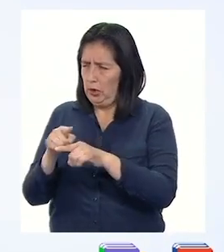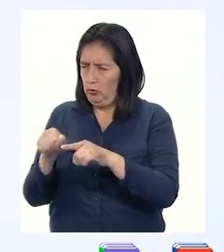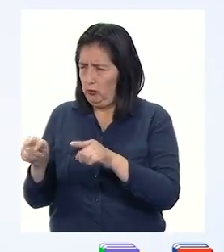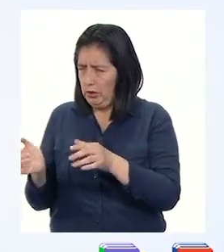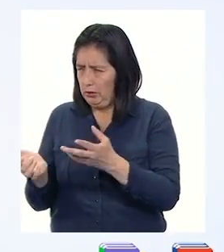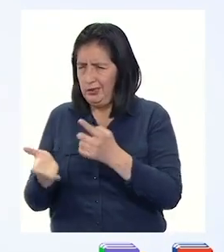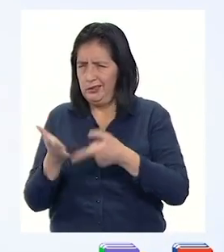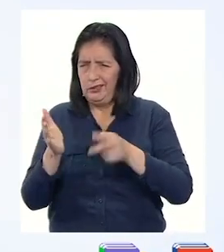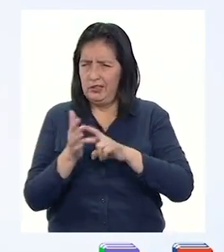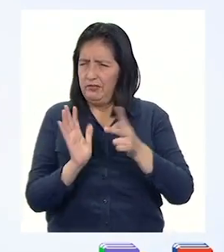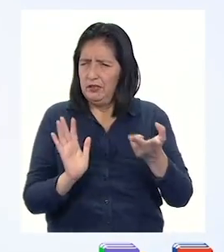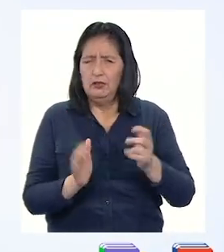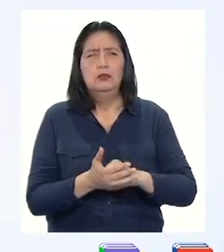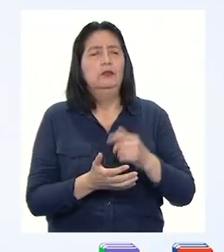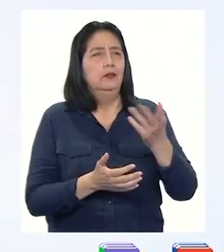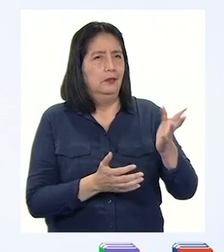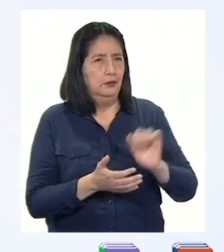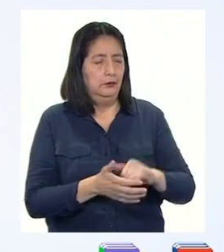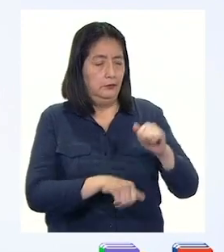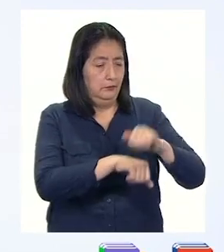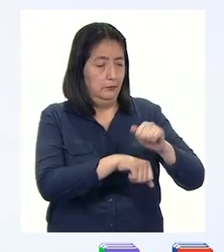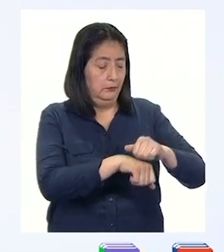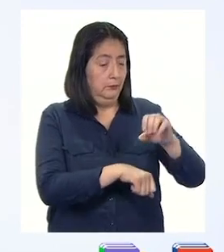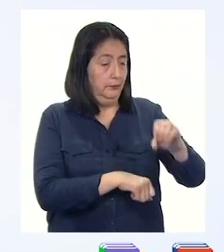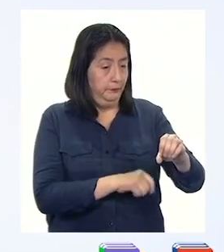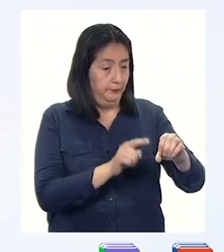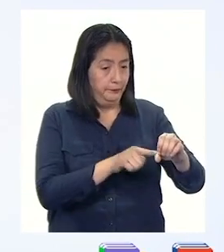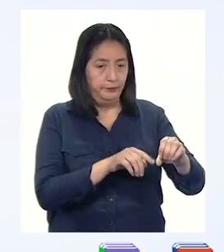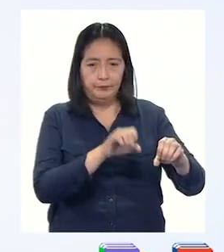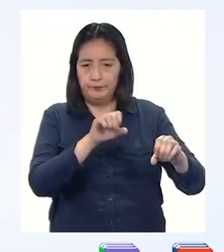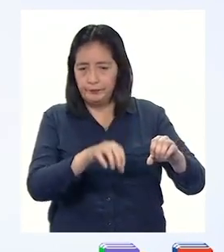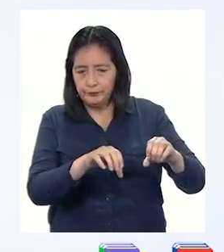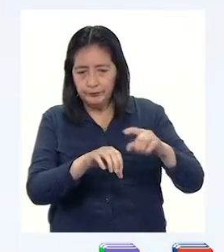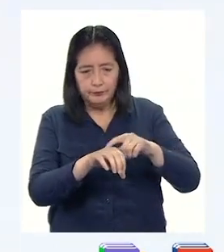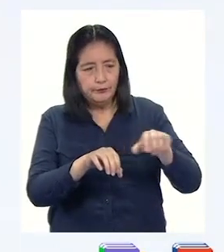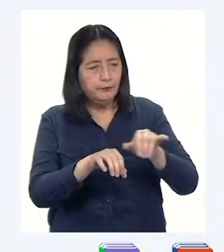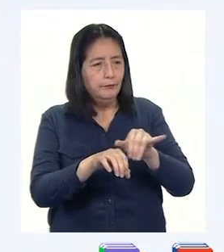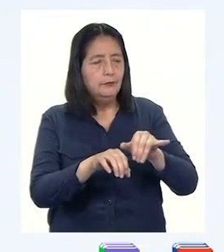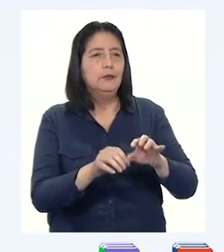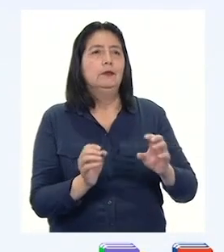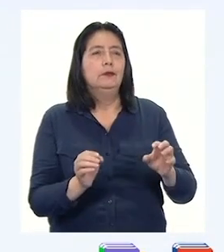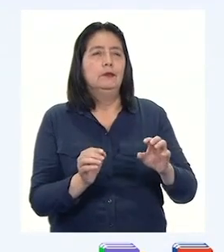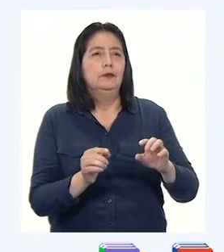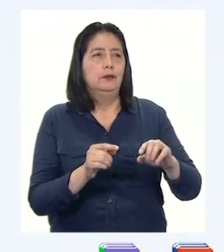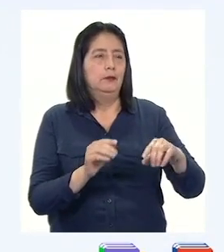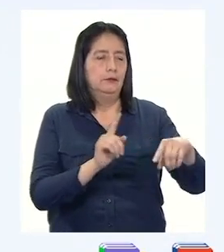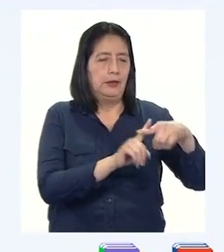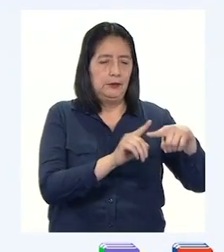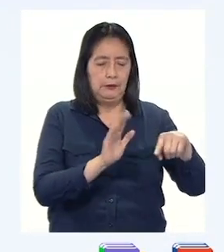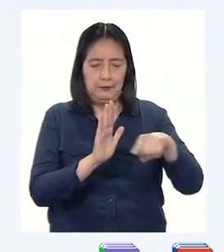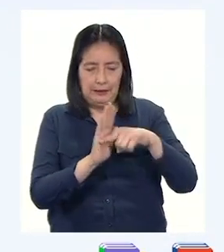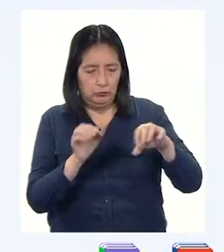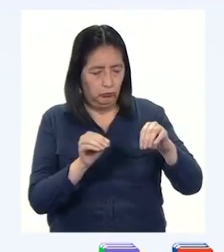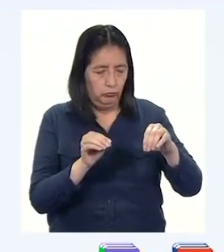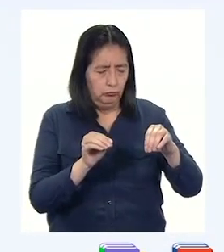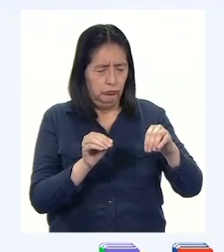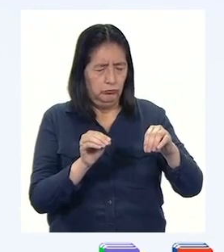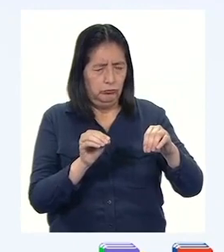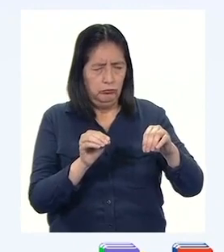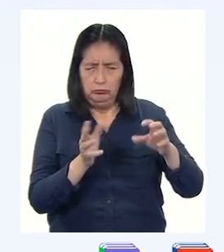Anularse significa que piedritas de valor contrario se hagan cero. Es decir,